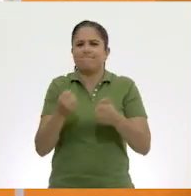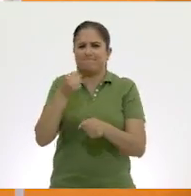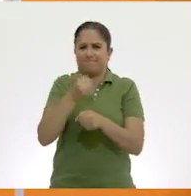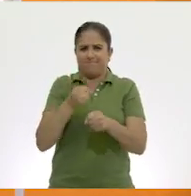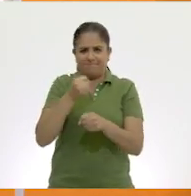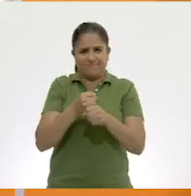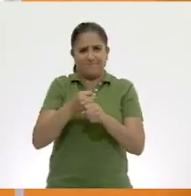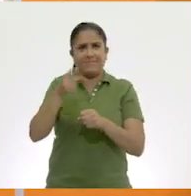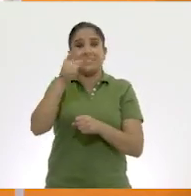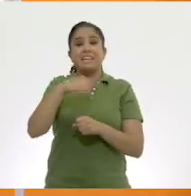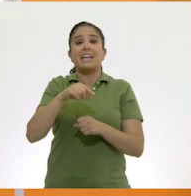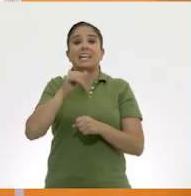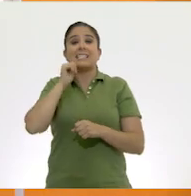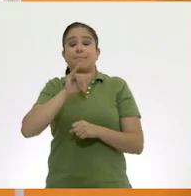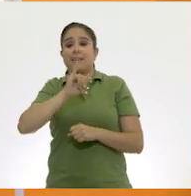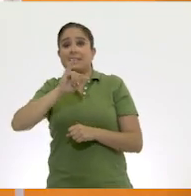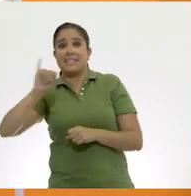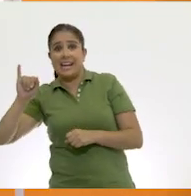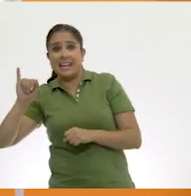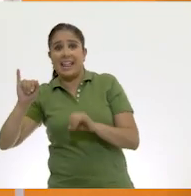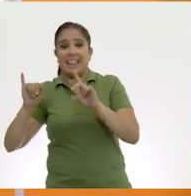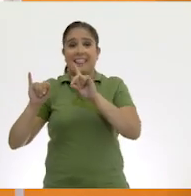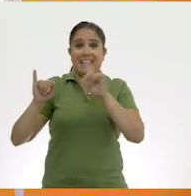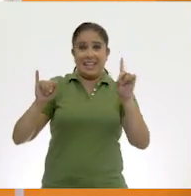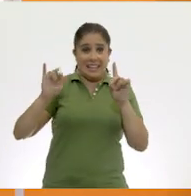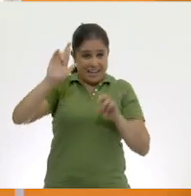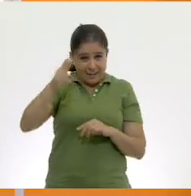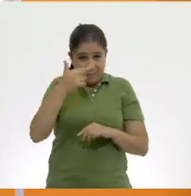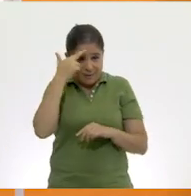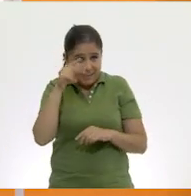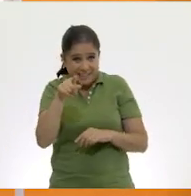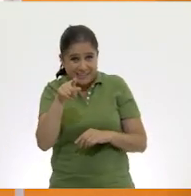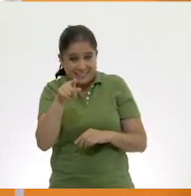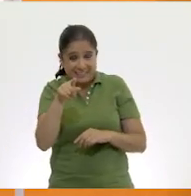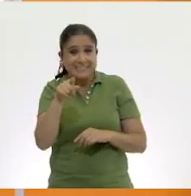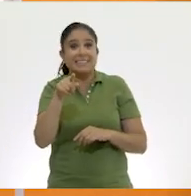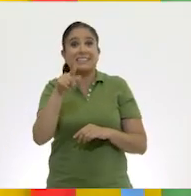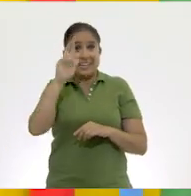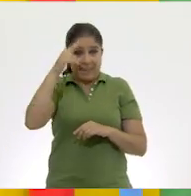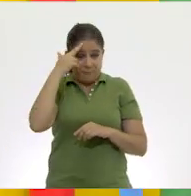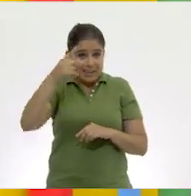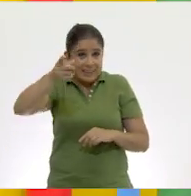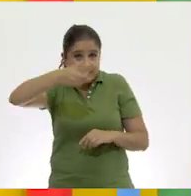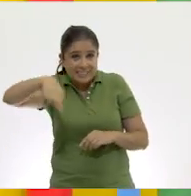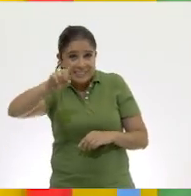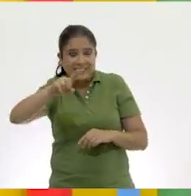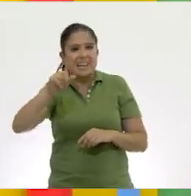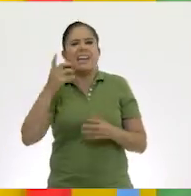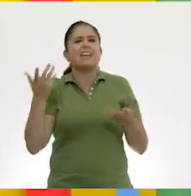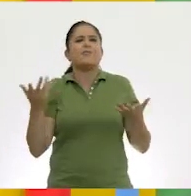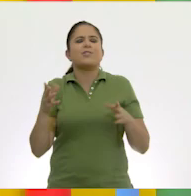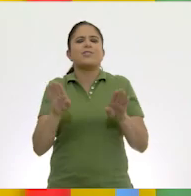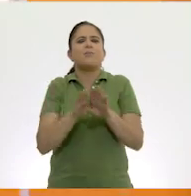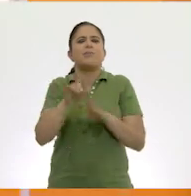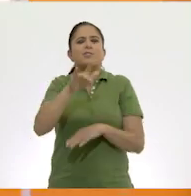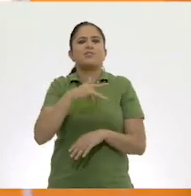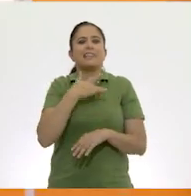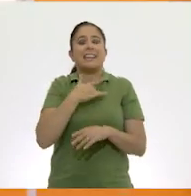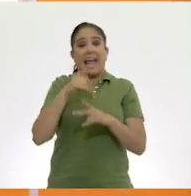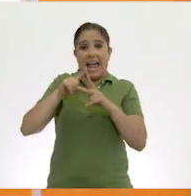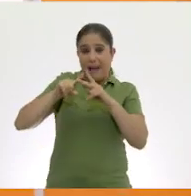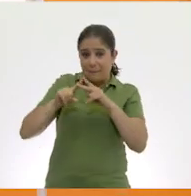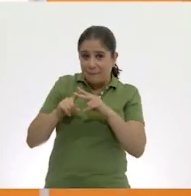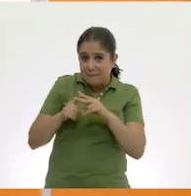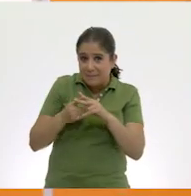nuestra izquierda y nuestro amigo te acuerdas de eso sí claro que si ustedes se acuerdan qué les parece si empezamos